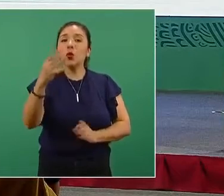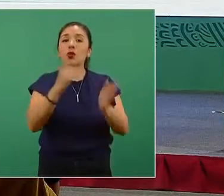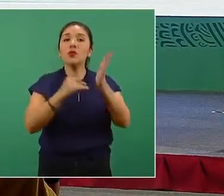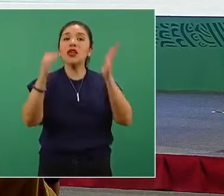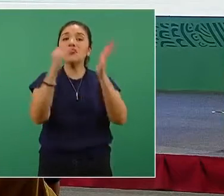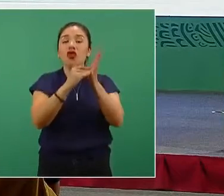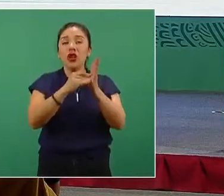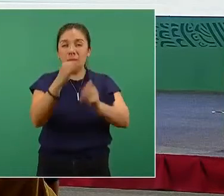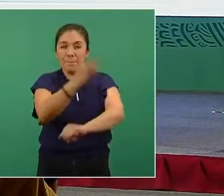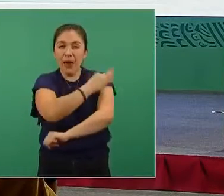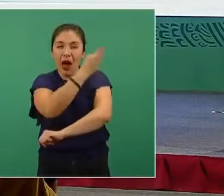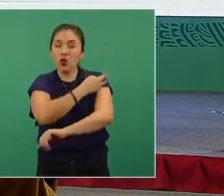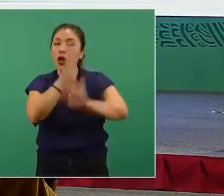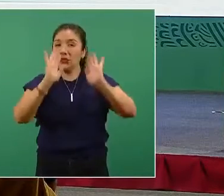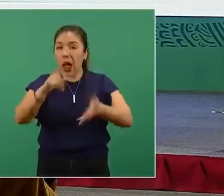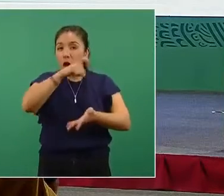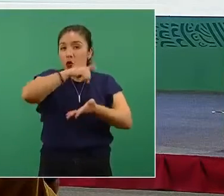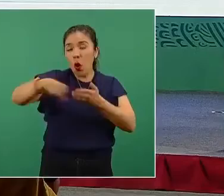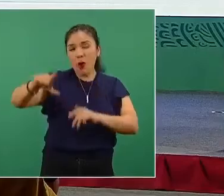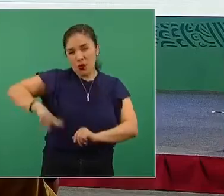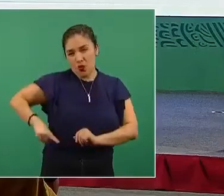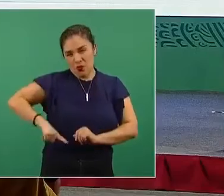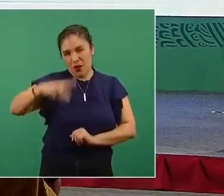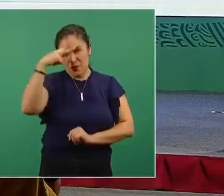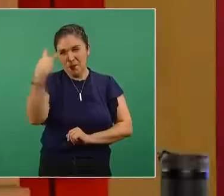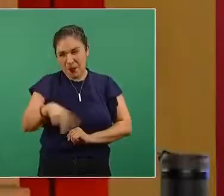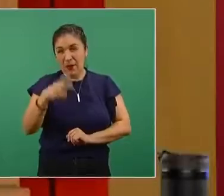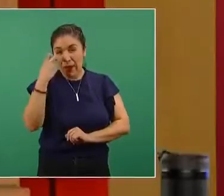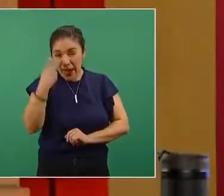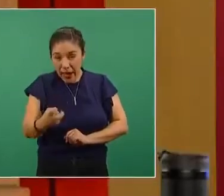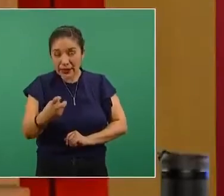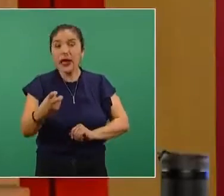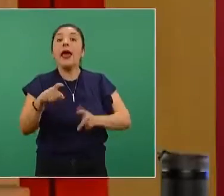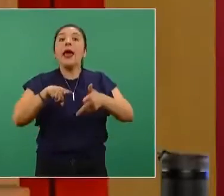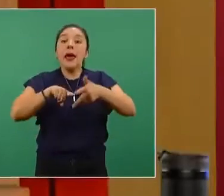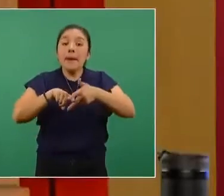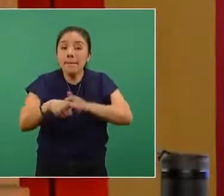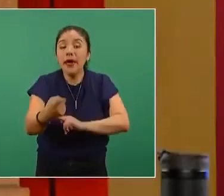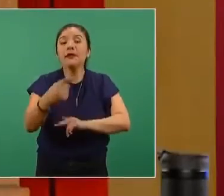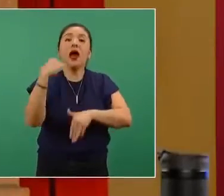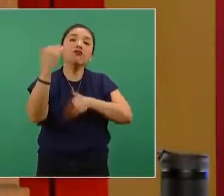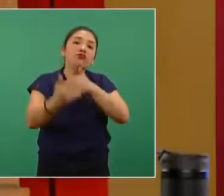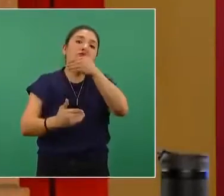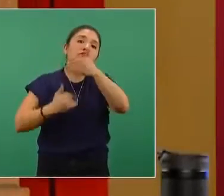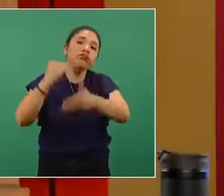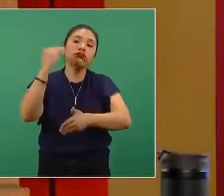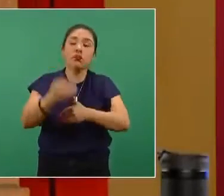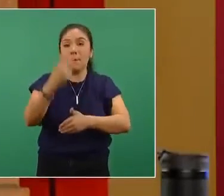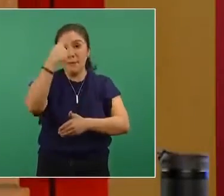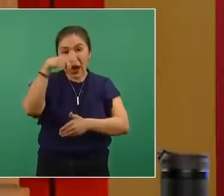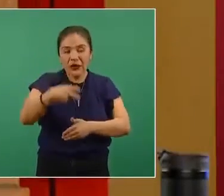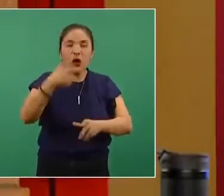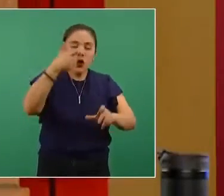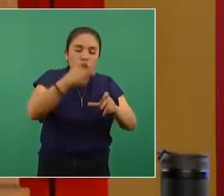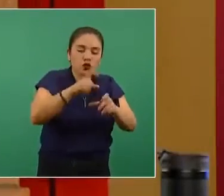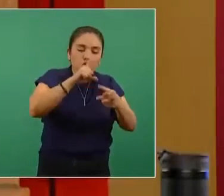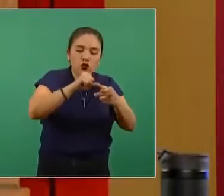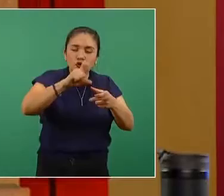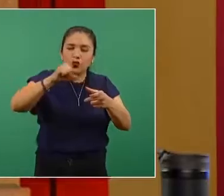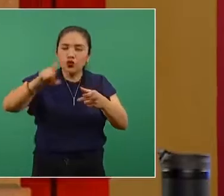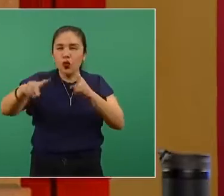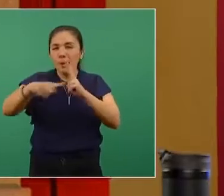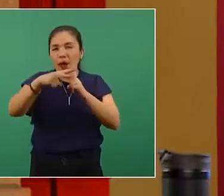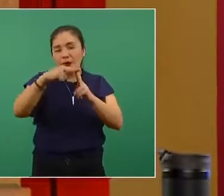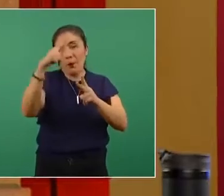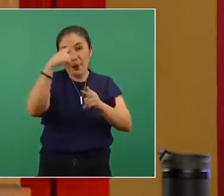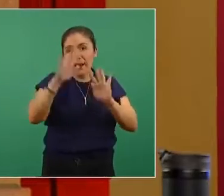dosis que contrató el Gobierno de México por la vía de este mecanismo empezarán en su momento a ser envasadas y